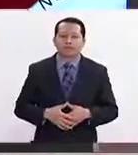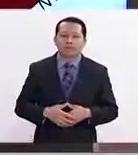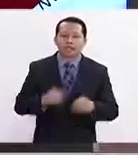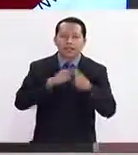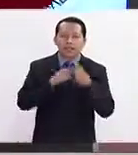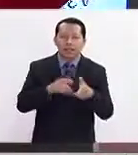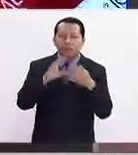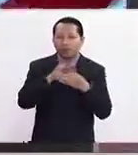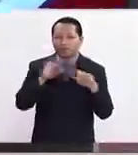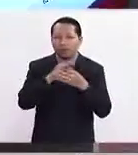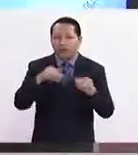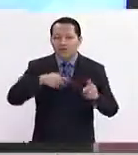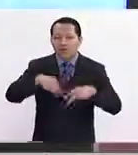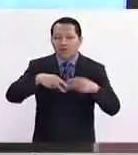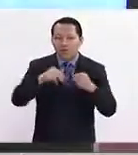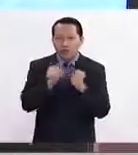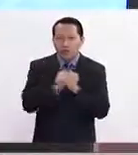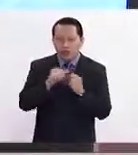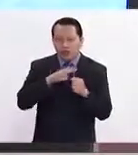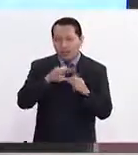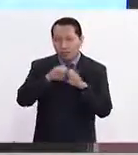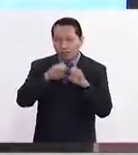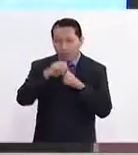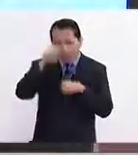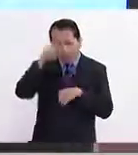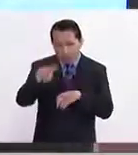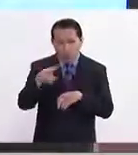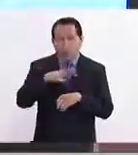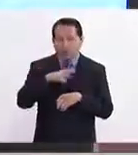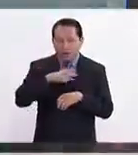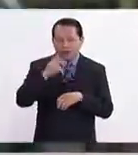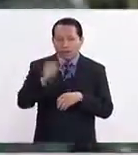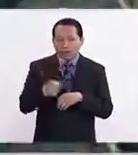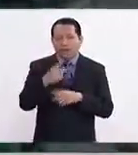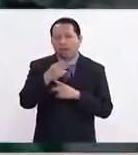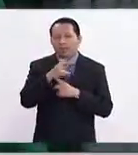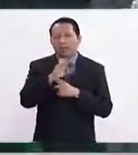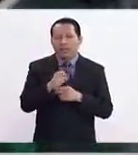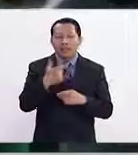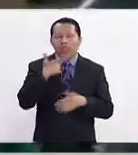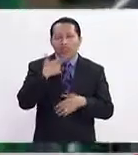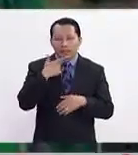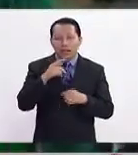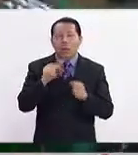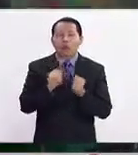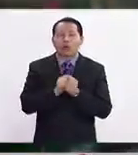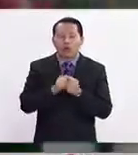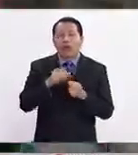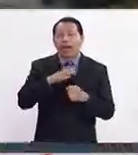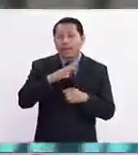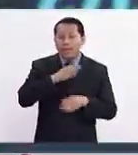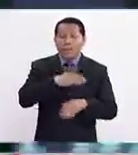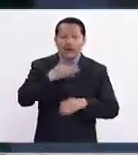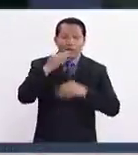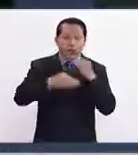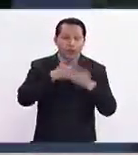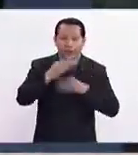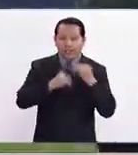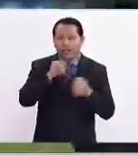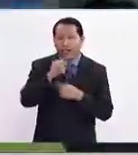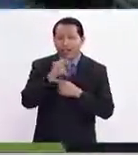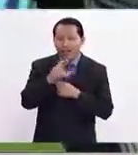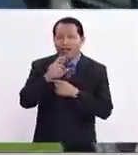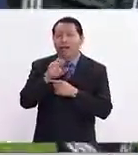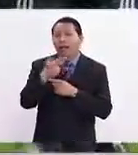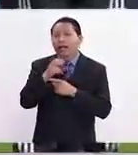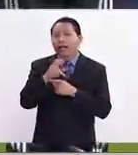Seguimos hablando de fútbol, vámonos con la Legión Azteca en el viejo continente. Esta es la Liga Premier de Inglaterra porque el delantero mexicano. Buenas noticias, Javier Hernández